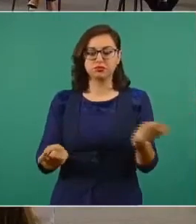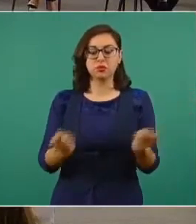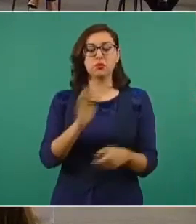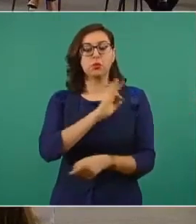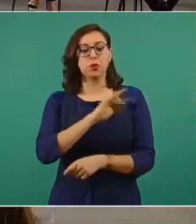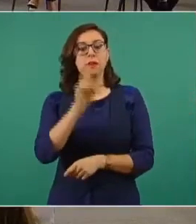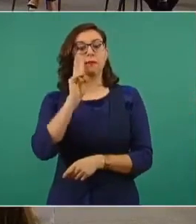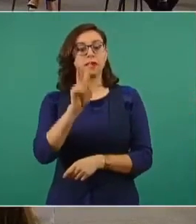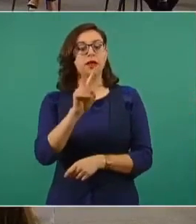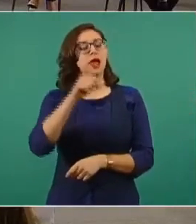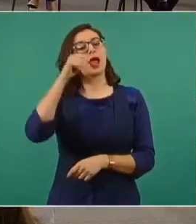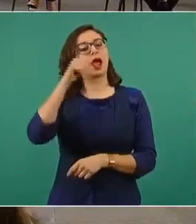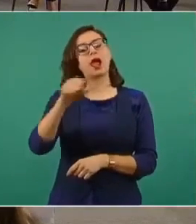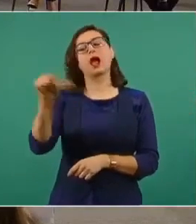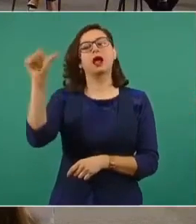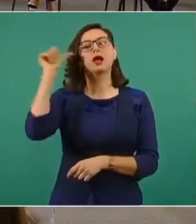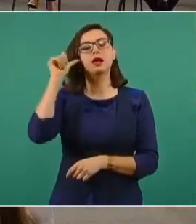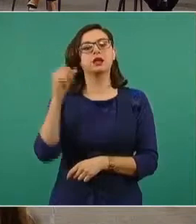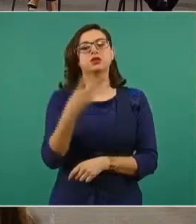es que ayer tuvimos